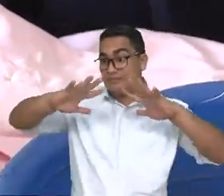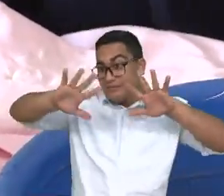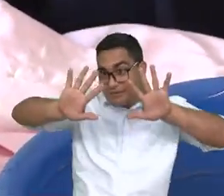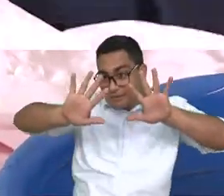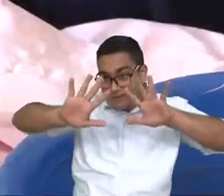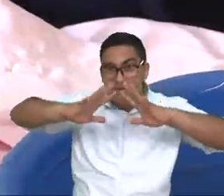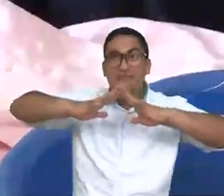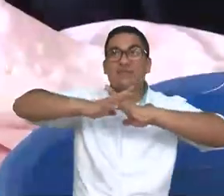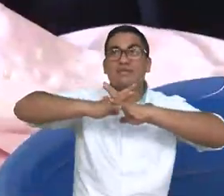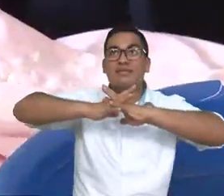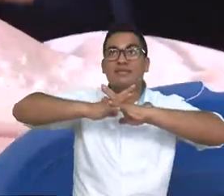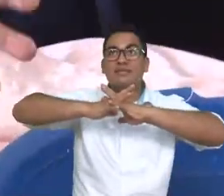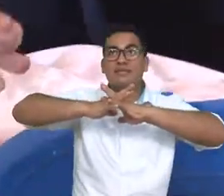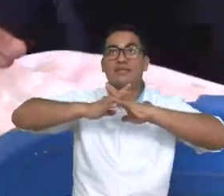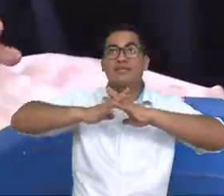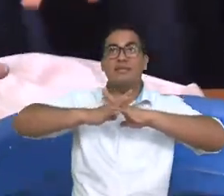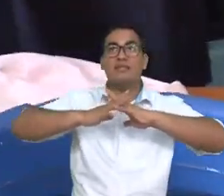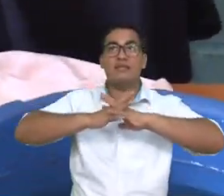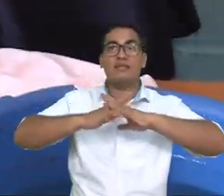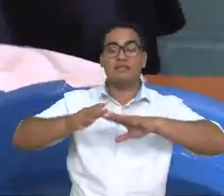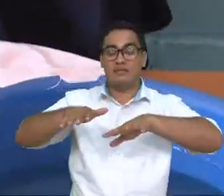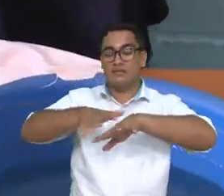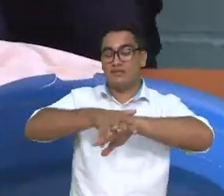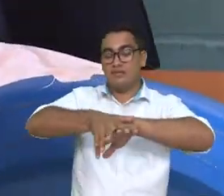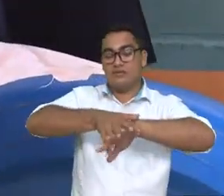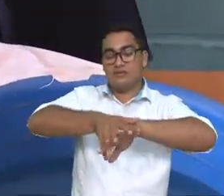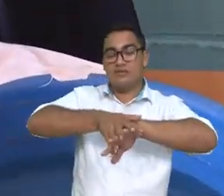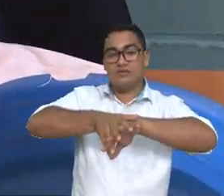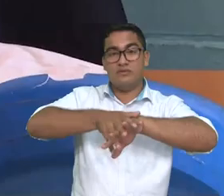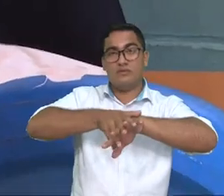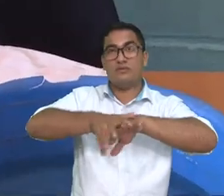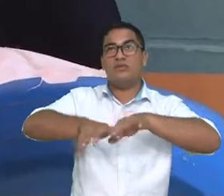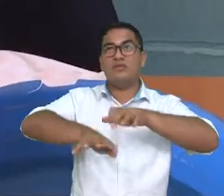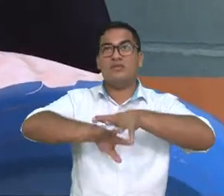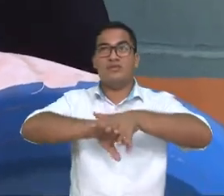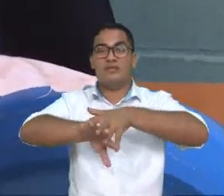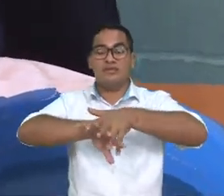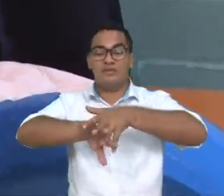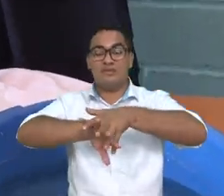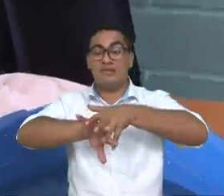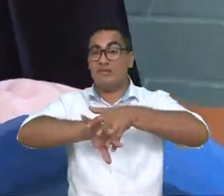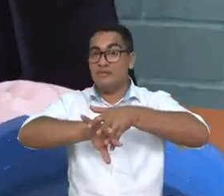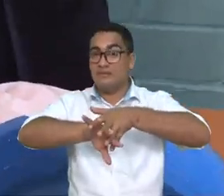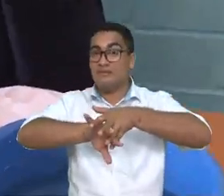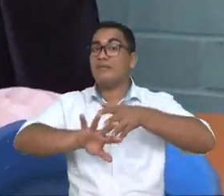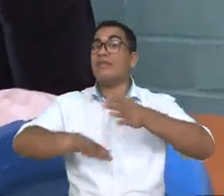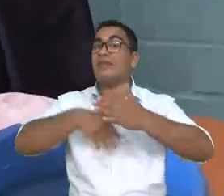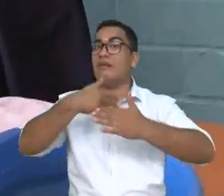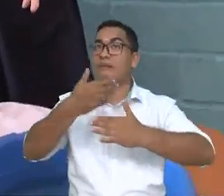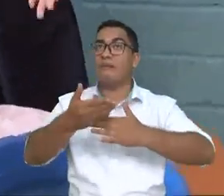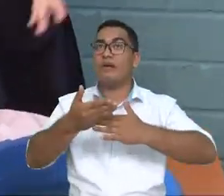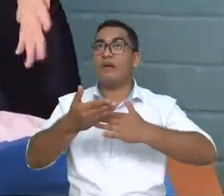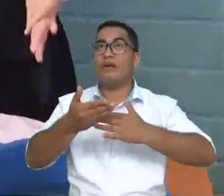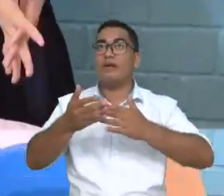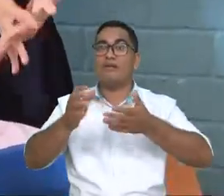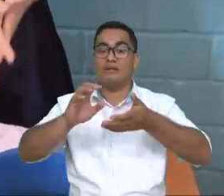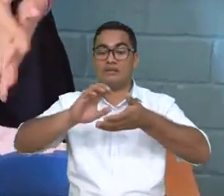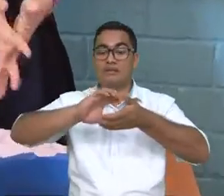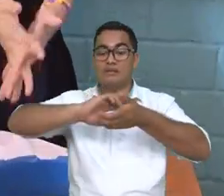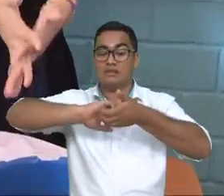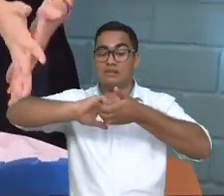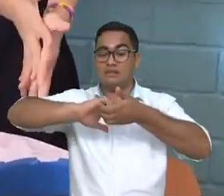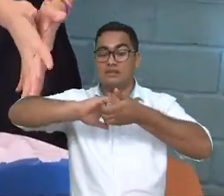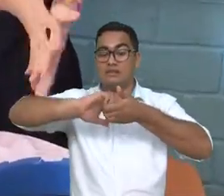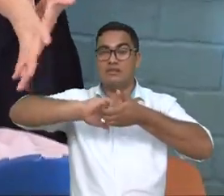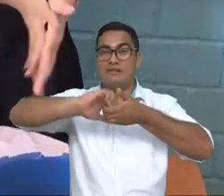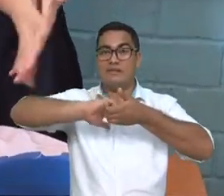frotamos las palmas, aquí mira, las dos. Entonces después frotamos las palmas de las manos con los dedos entrelazados,